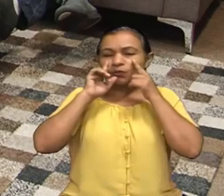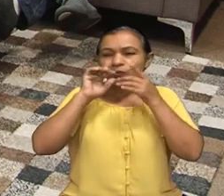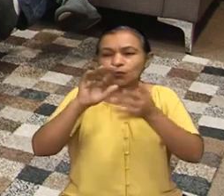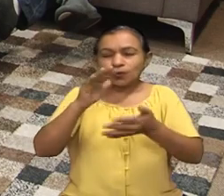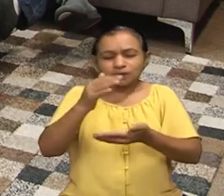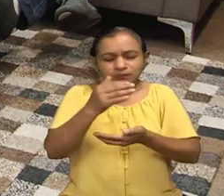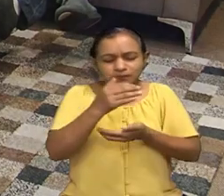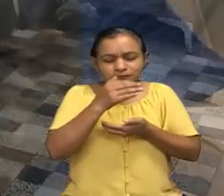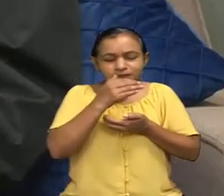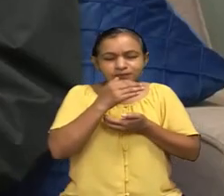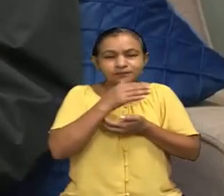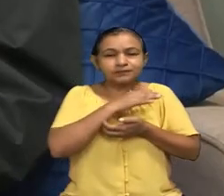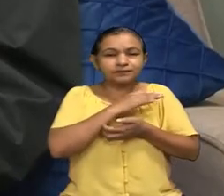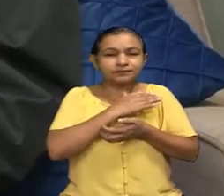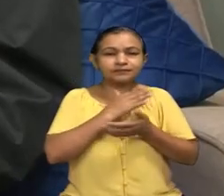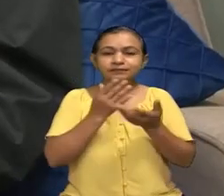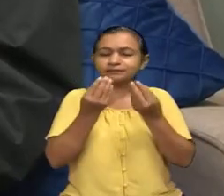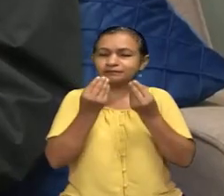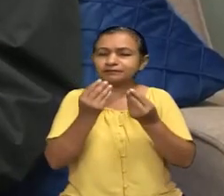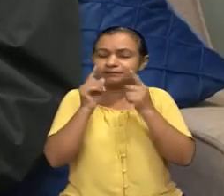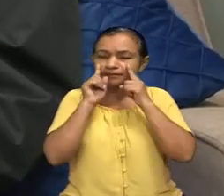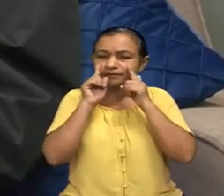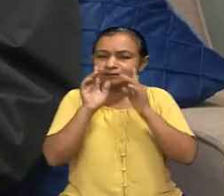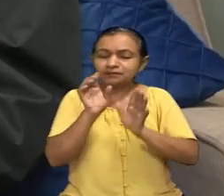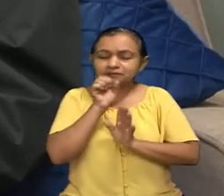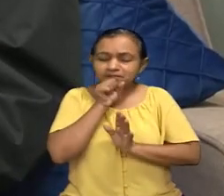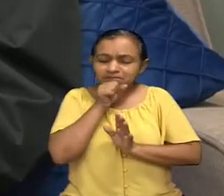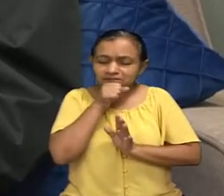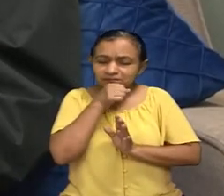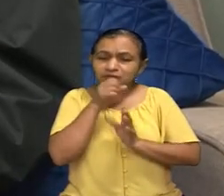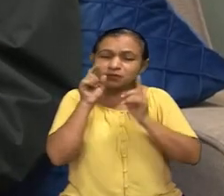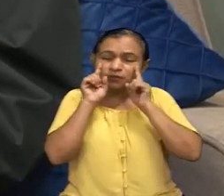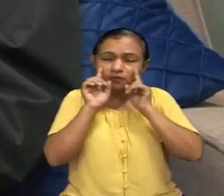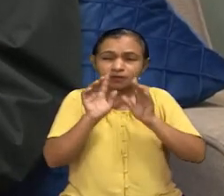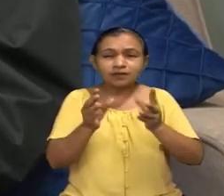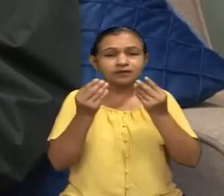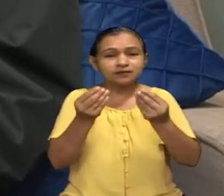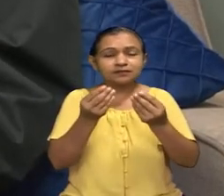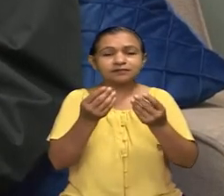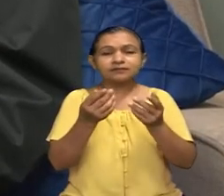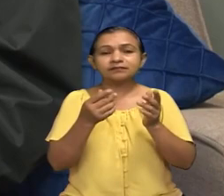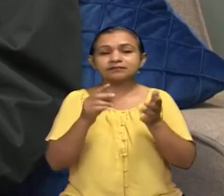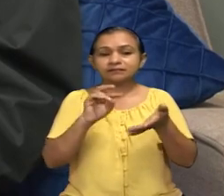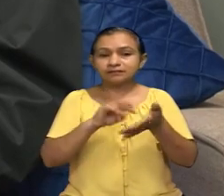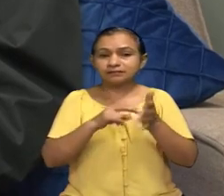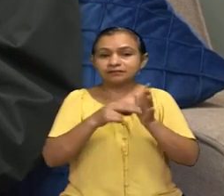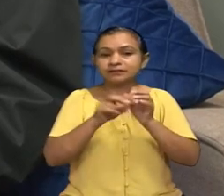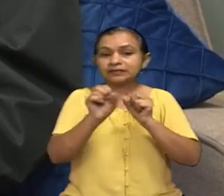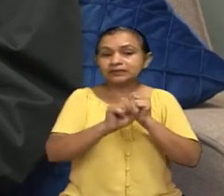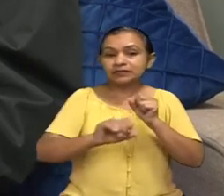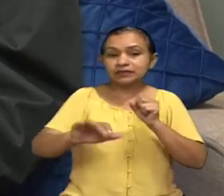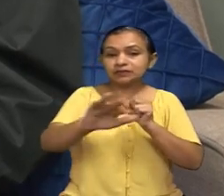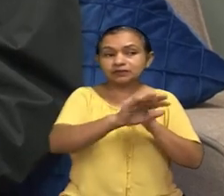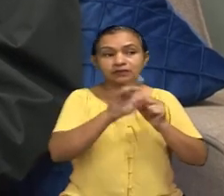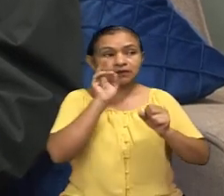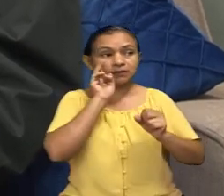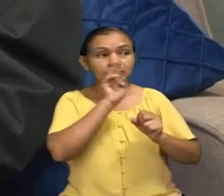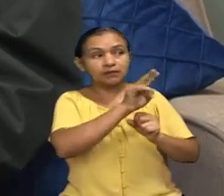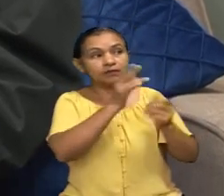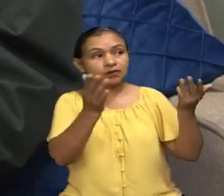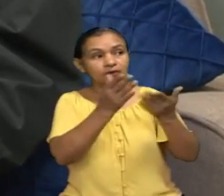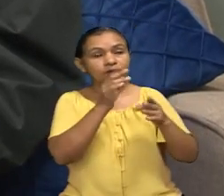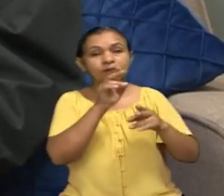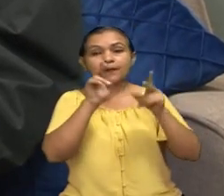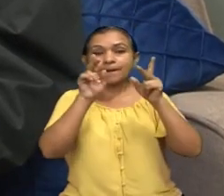Las personas adultas mayores son el reflejo de la sociedad. Nosotros